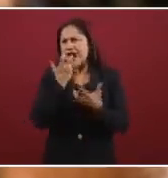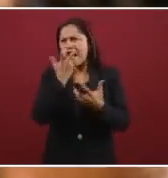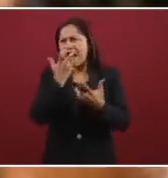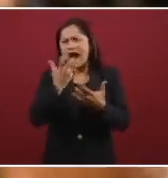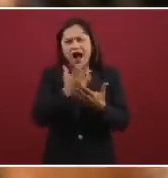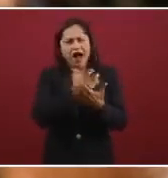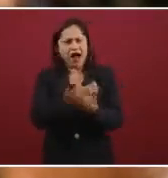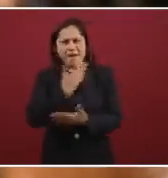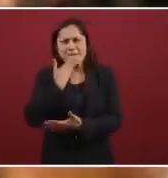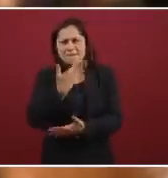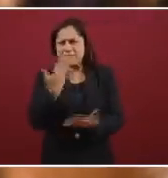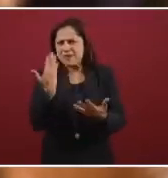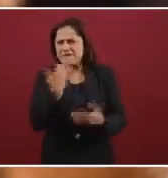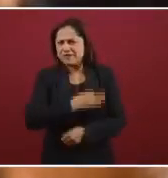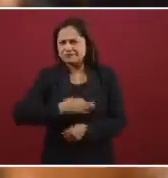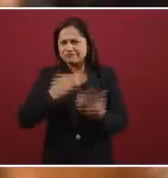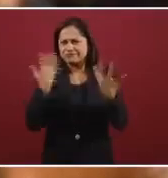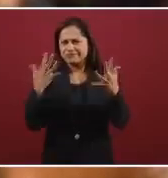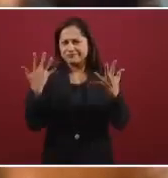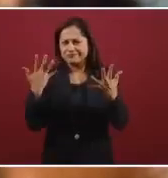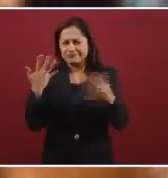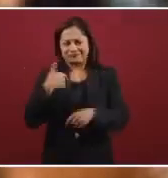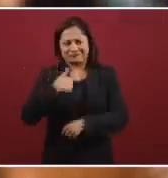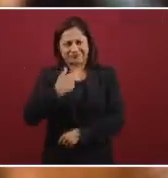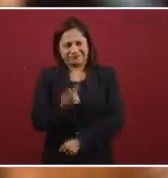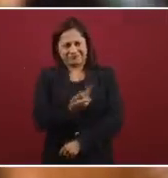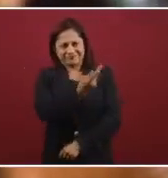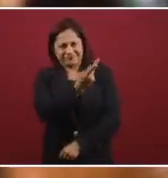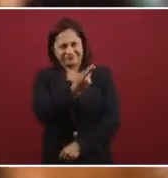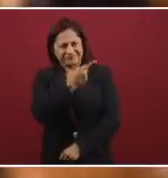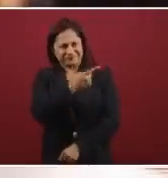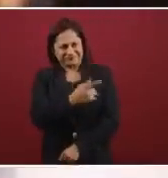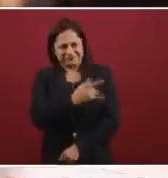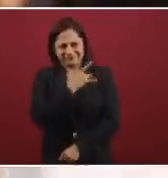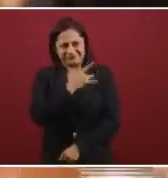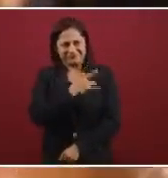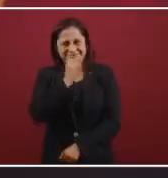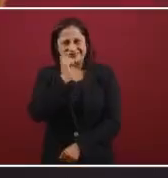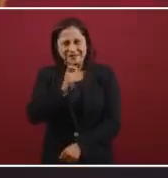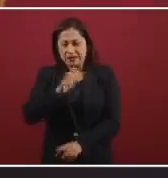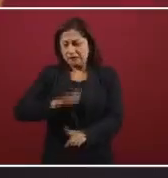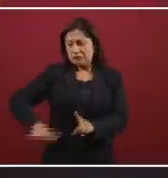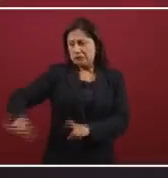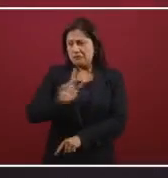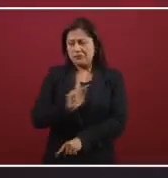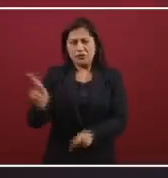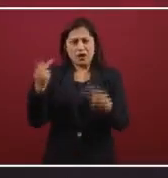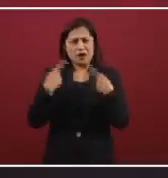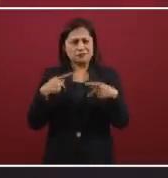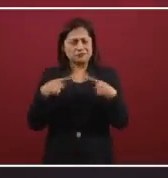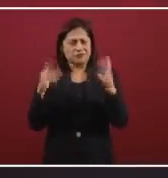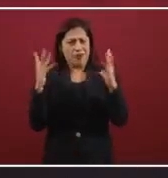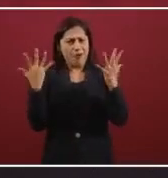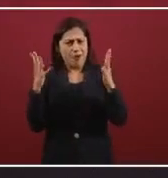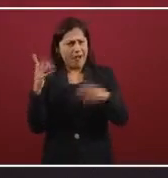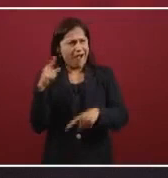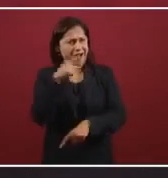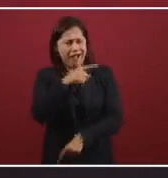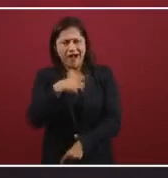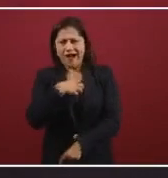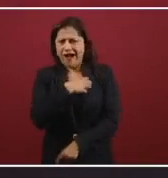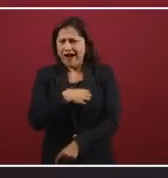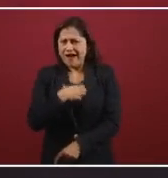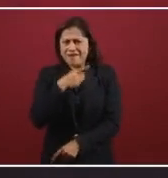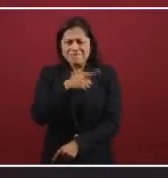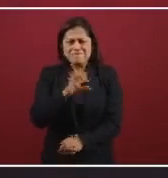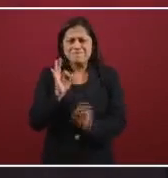compromiso recibe un hombre de ver a 100,000 o más vitoreándolo, aplaudiéndolo, uniéndose? ¿A qué lo compromete? ¿Y